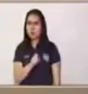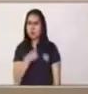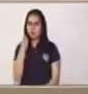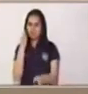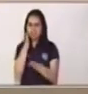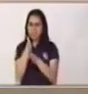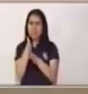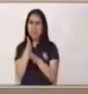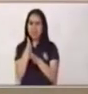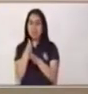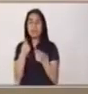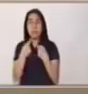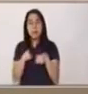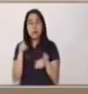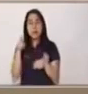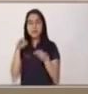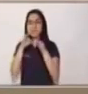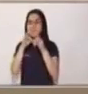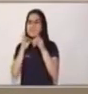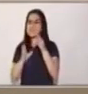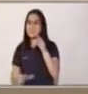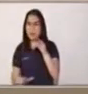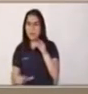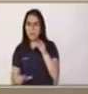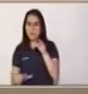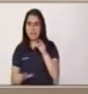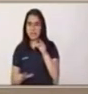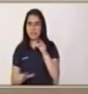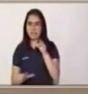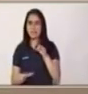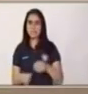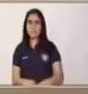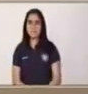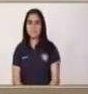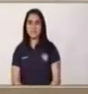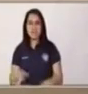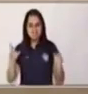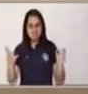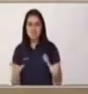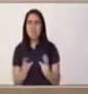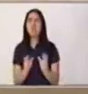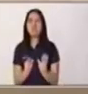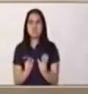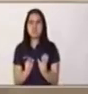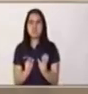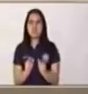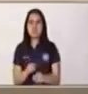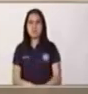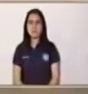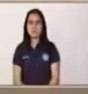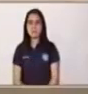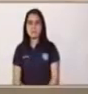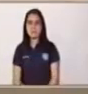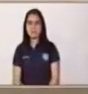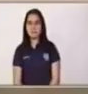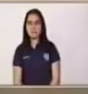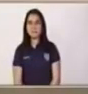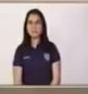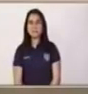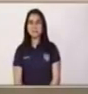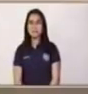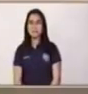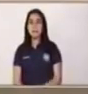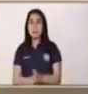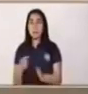que son simples. Enfocan a la idea principal de lo que nosotros podamos manejar, como